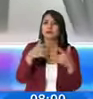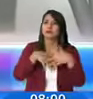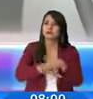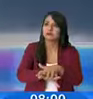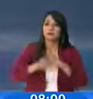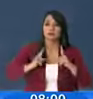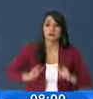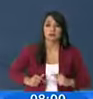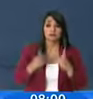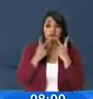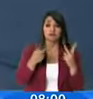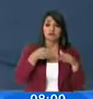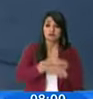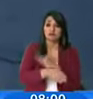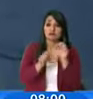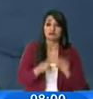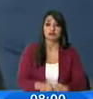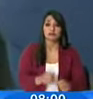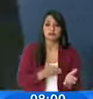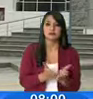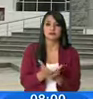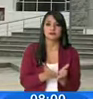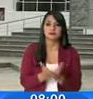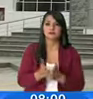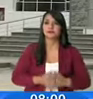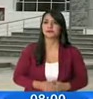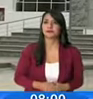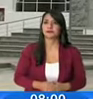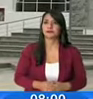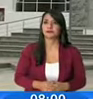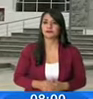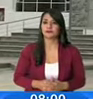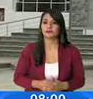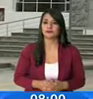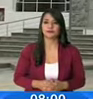salud pública pueden acceder a los servicios, informó Priscila Cadena.